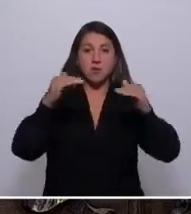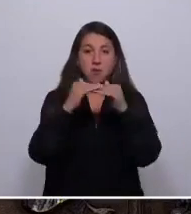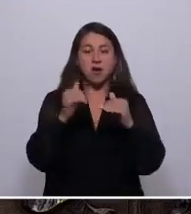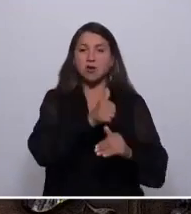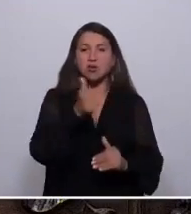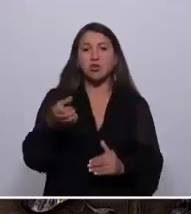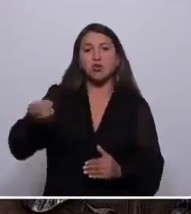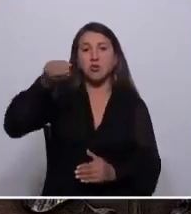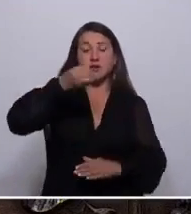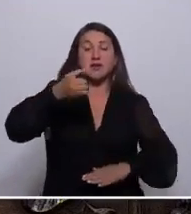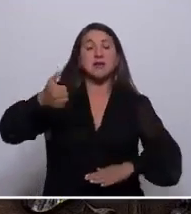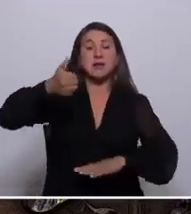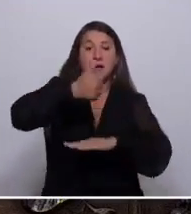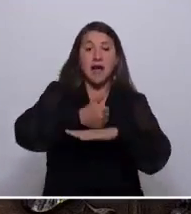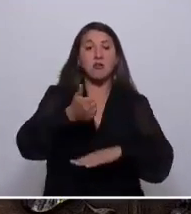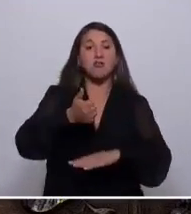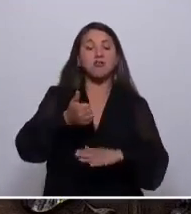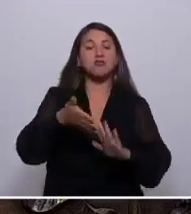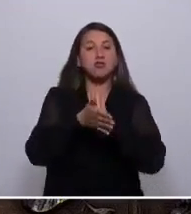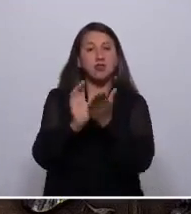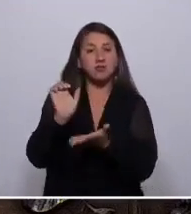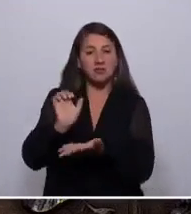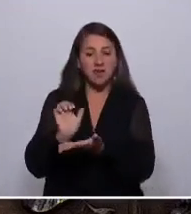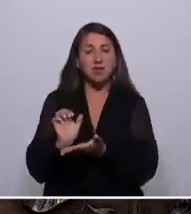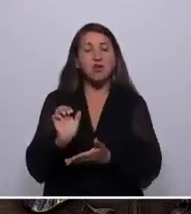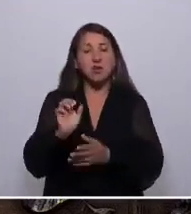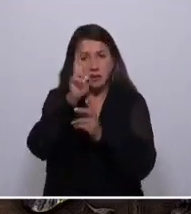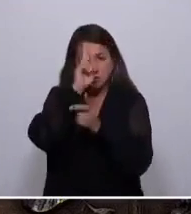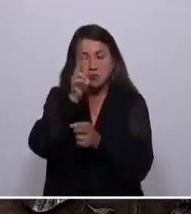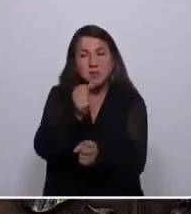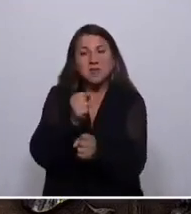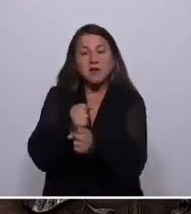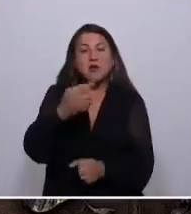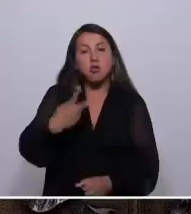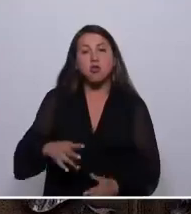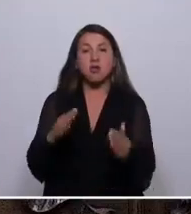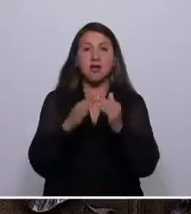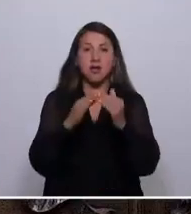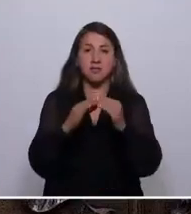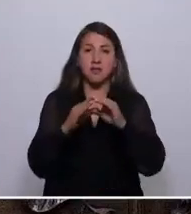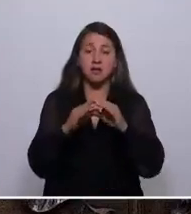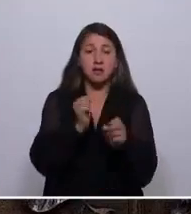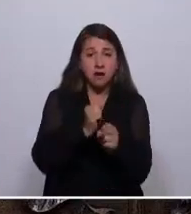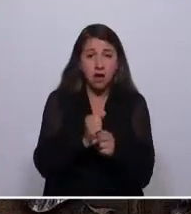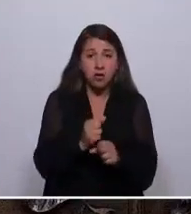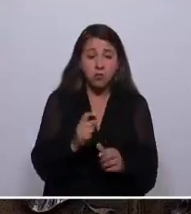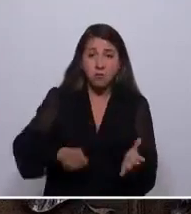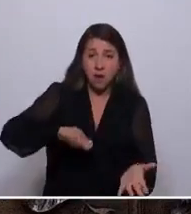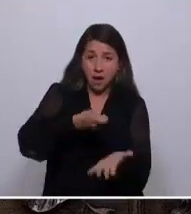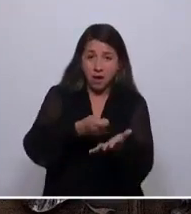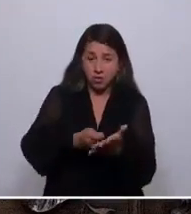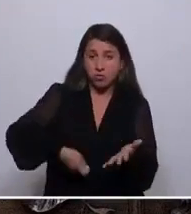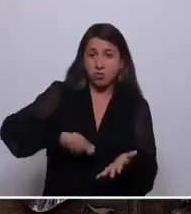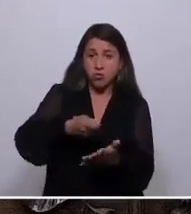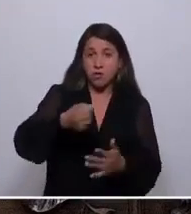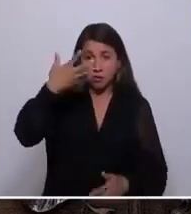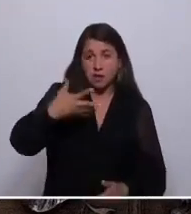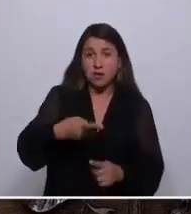nivel de Estado. Abogamos por el reconocimiento del trabajo doméstico como actividad productiva y valorada